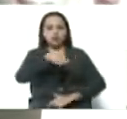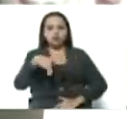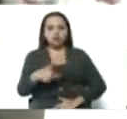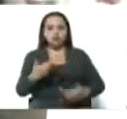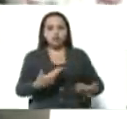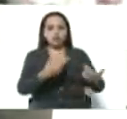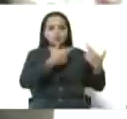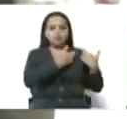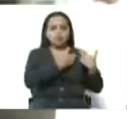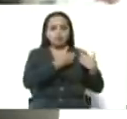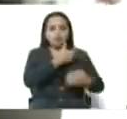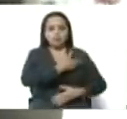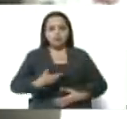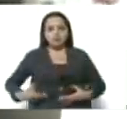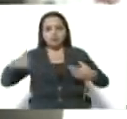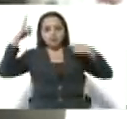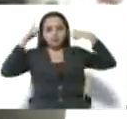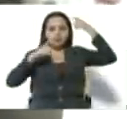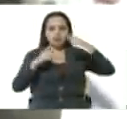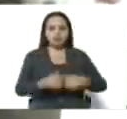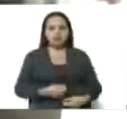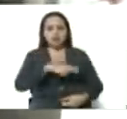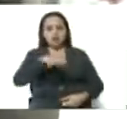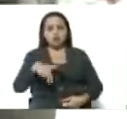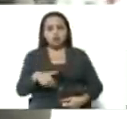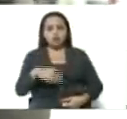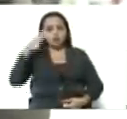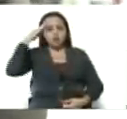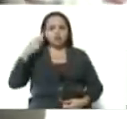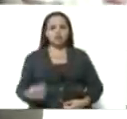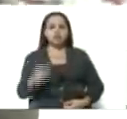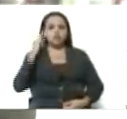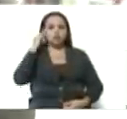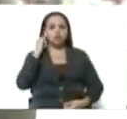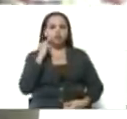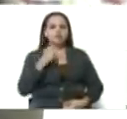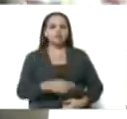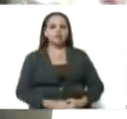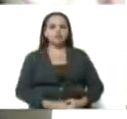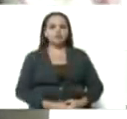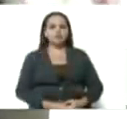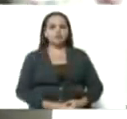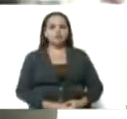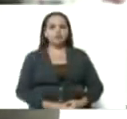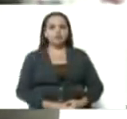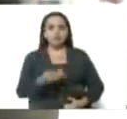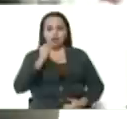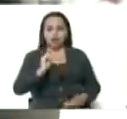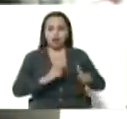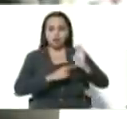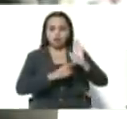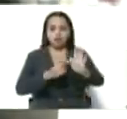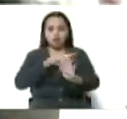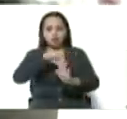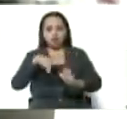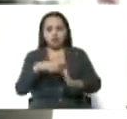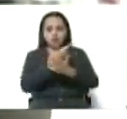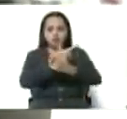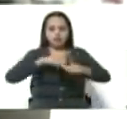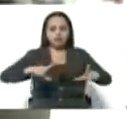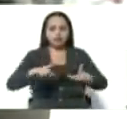chávez de nuestro ejército bolivariano que como plasmó nuestro libertador